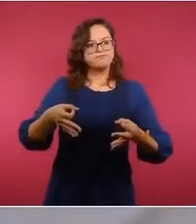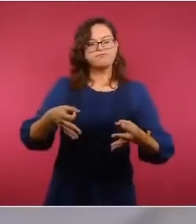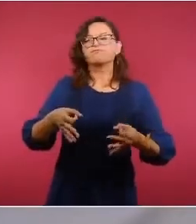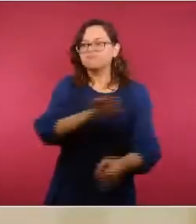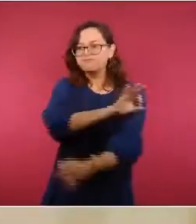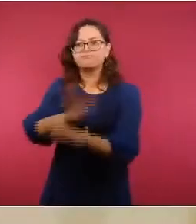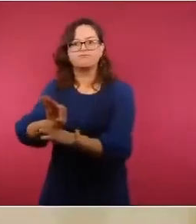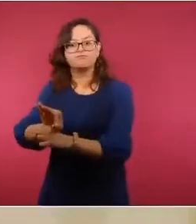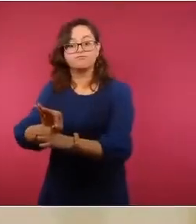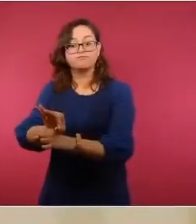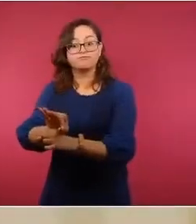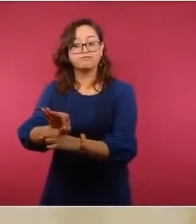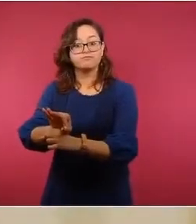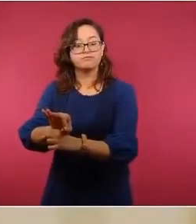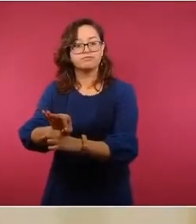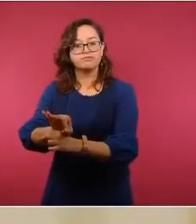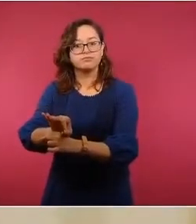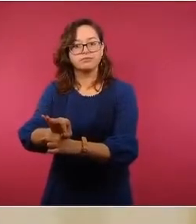Morelos, que encarnaba la